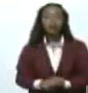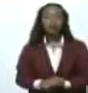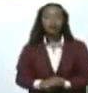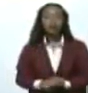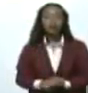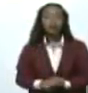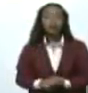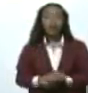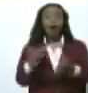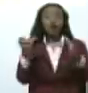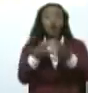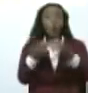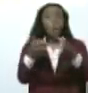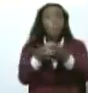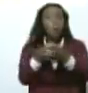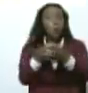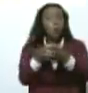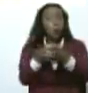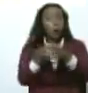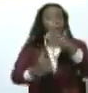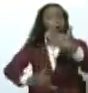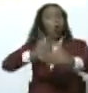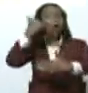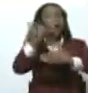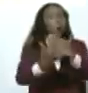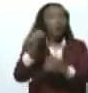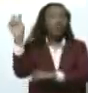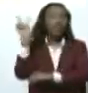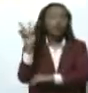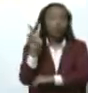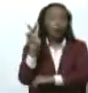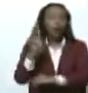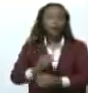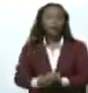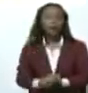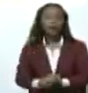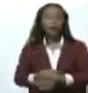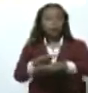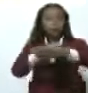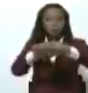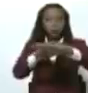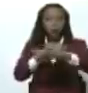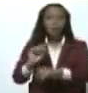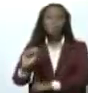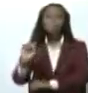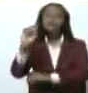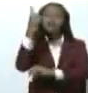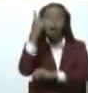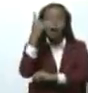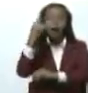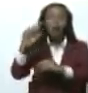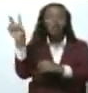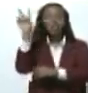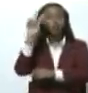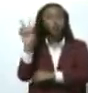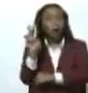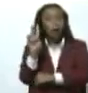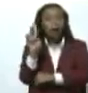del partido Proyecto Venezuela, perdón, Primero Venezuela,